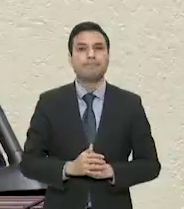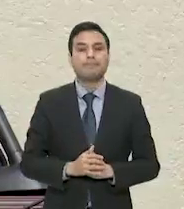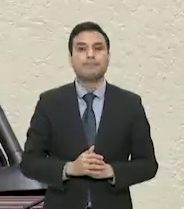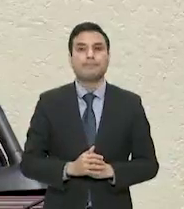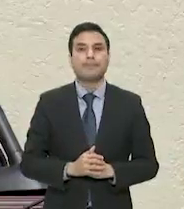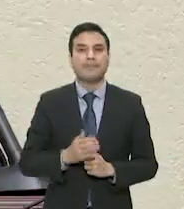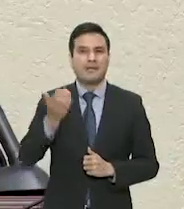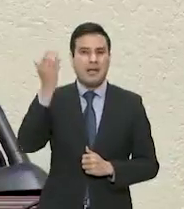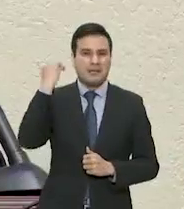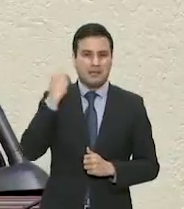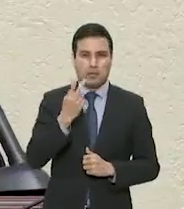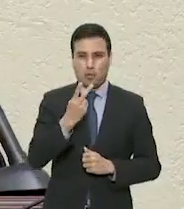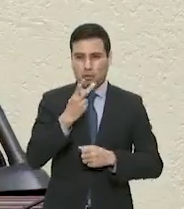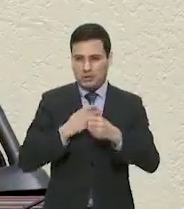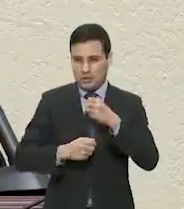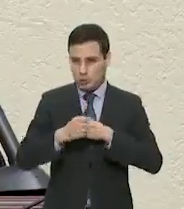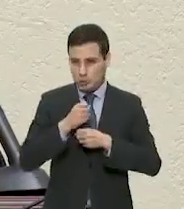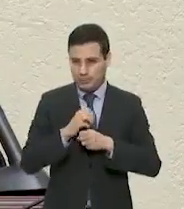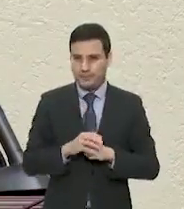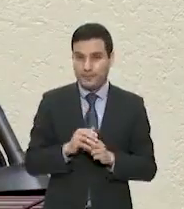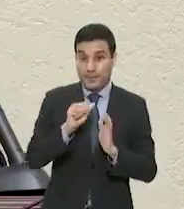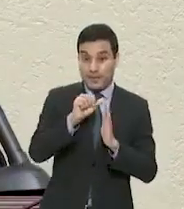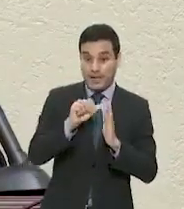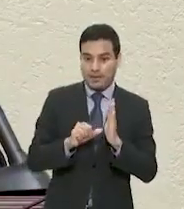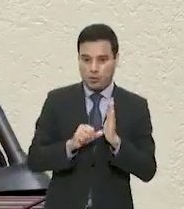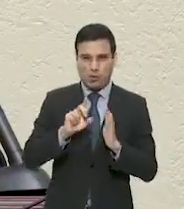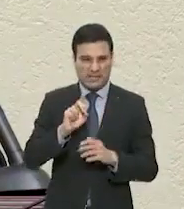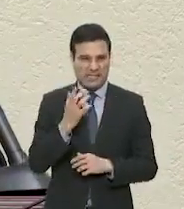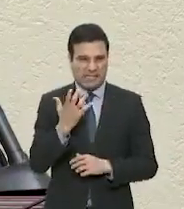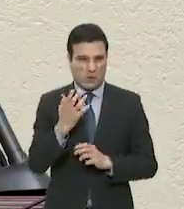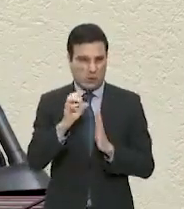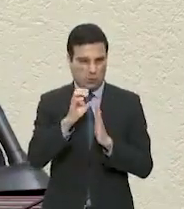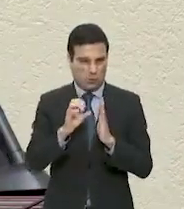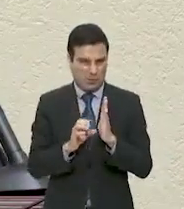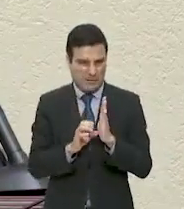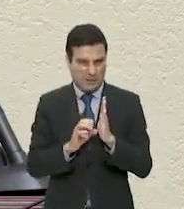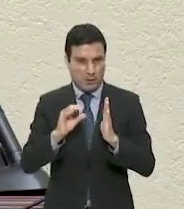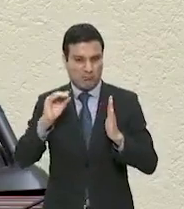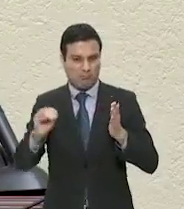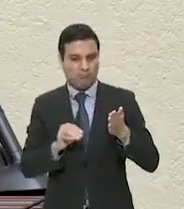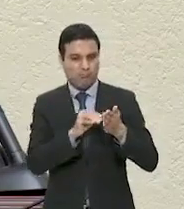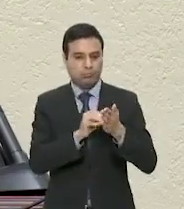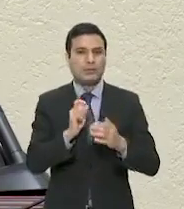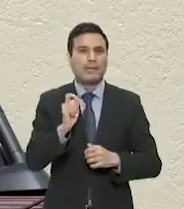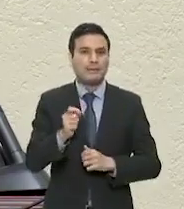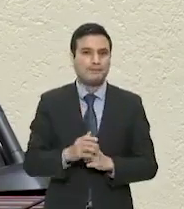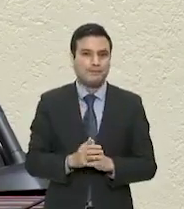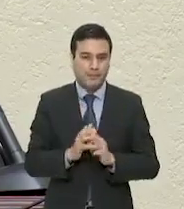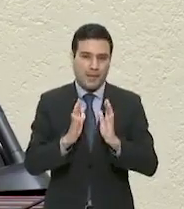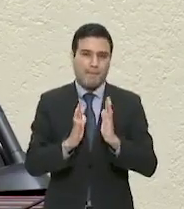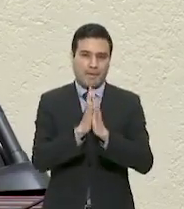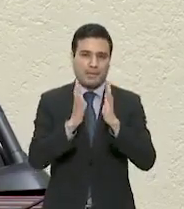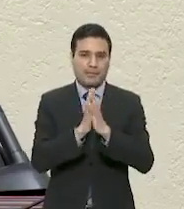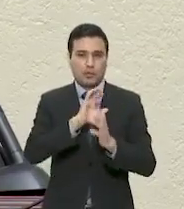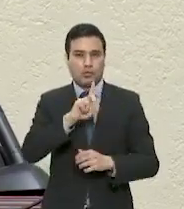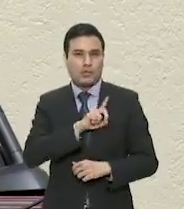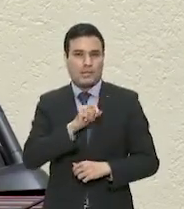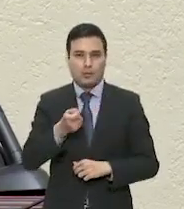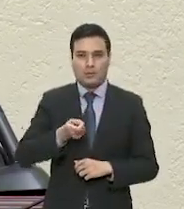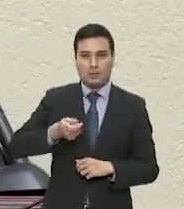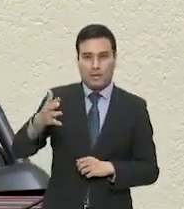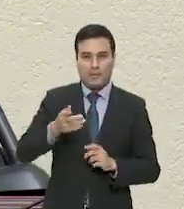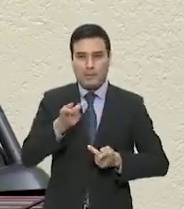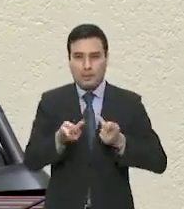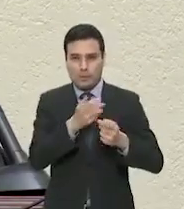hace dos años se llevó al artículo 35 constitucional la figura de participación ciudadana conocida como revocación de